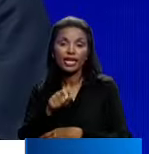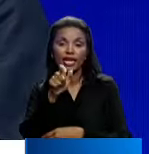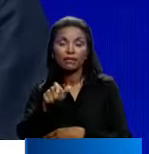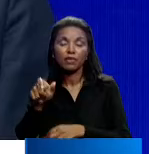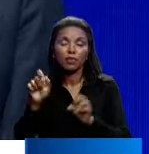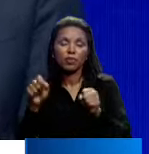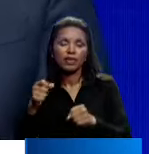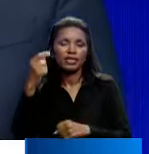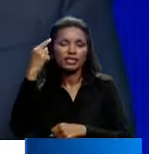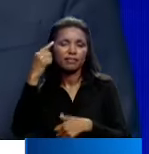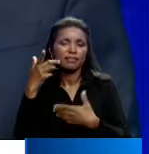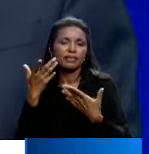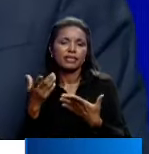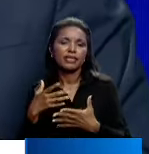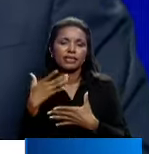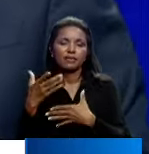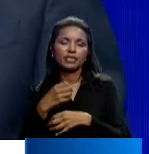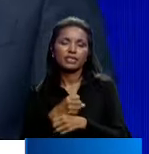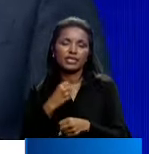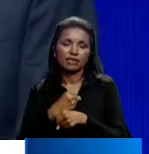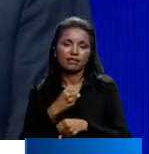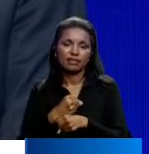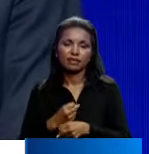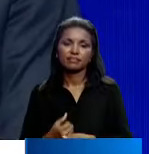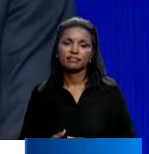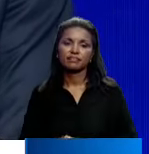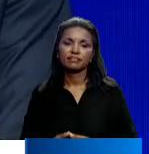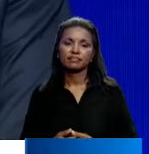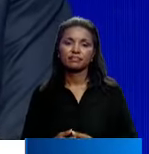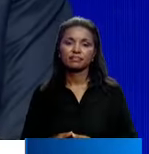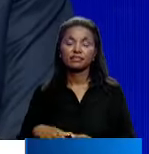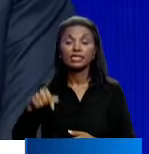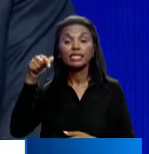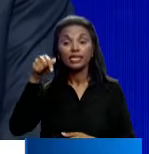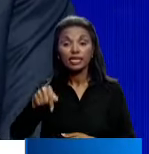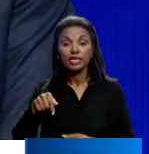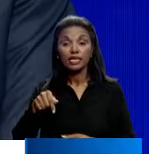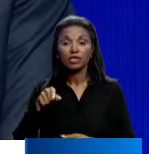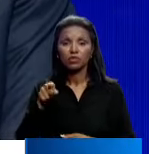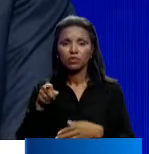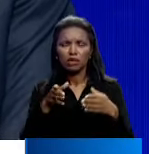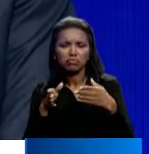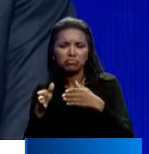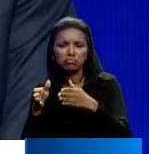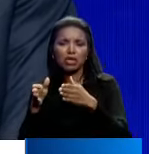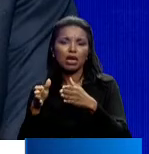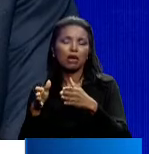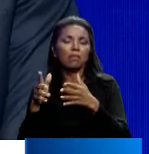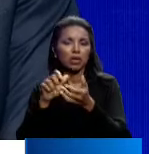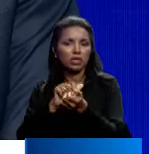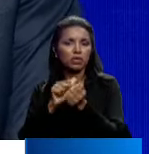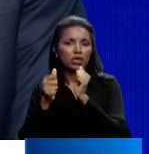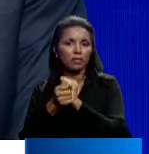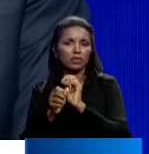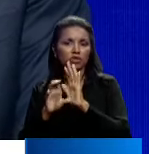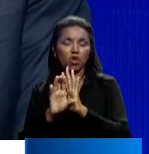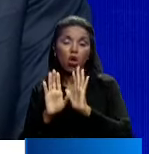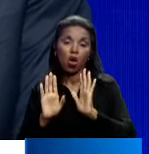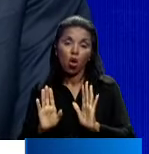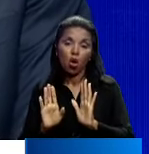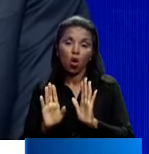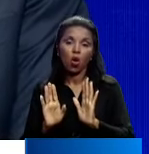poder hacer las obras. Y aquí perfectamente Melitón puede caminar por una vía, la transformación de nuestra Constitución y nuestras